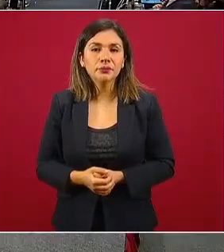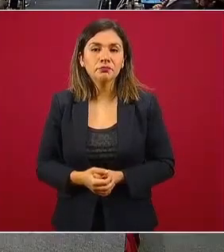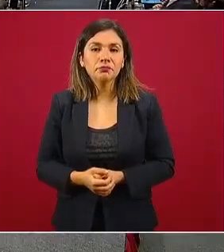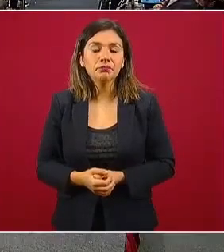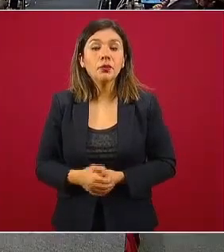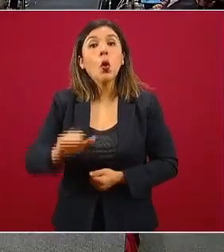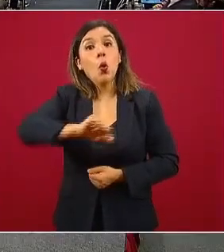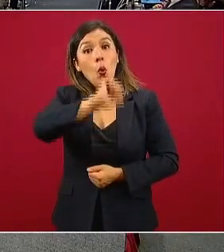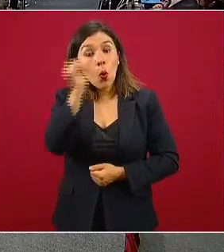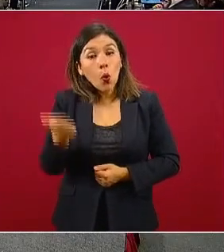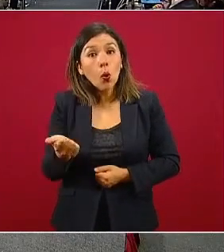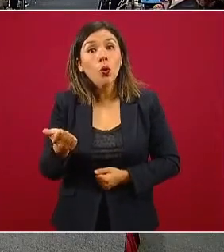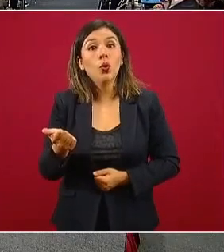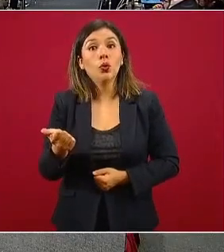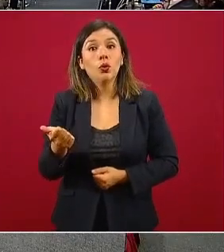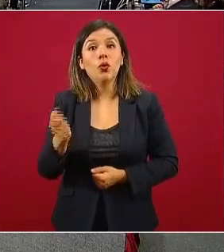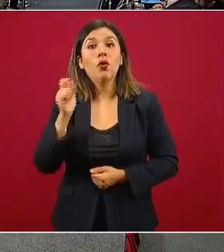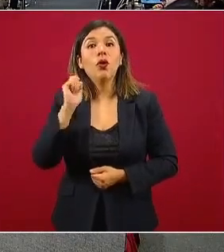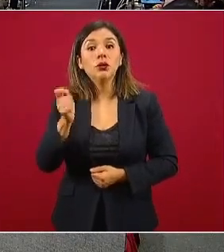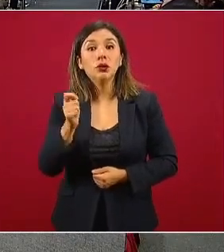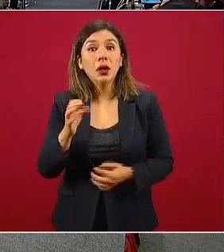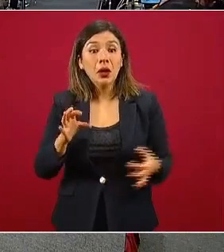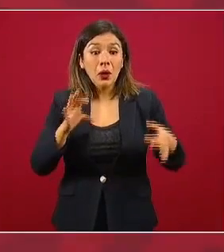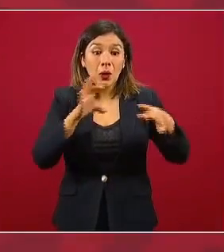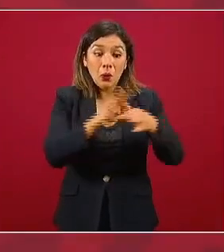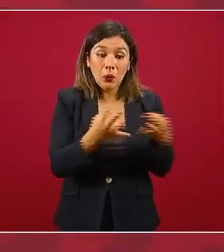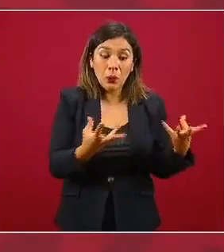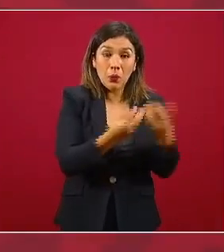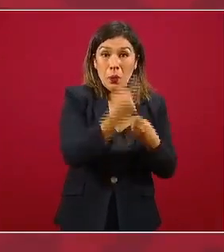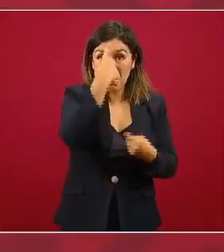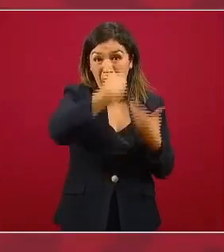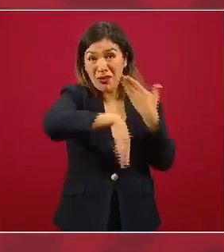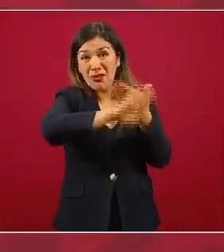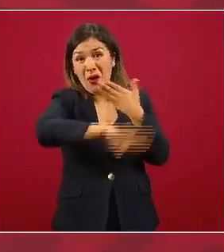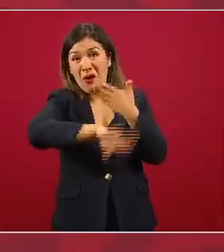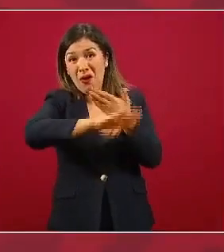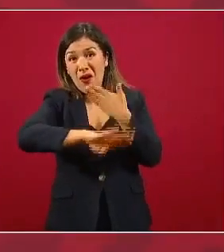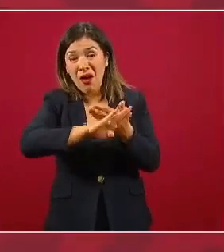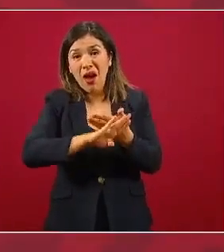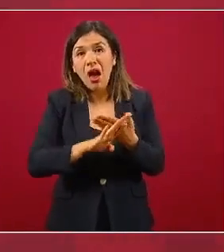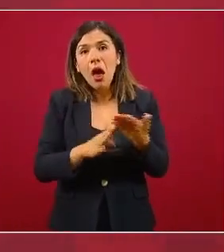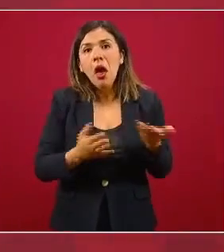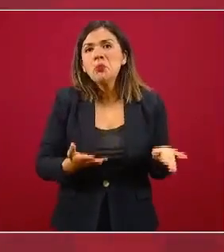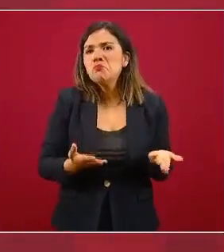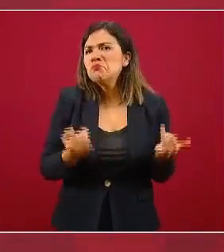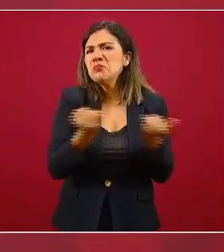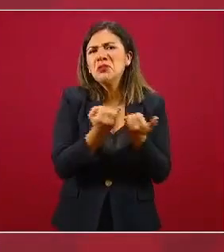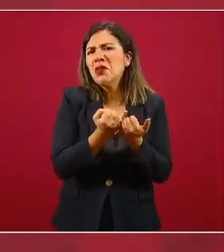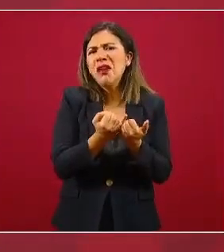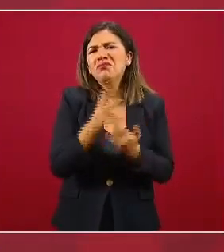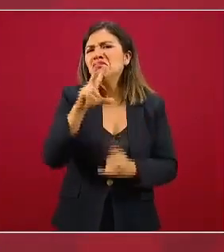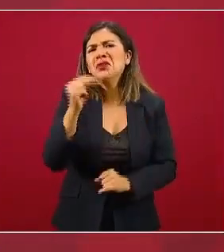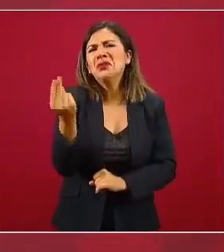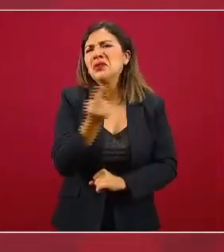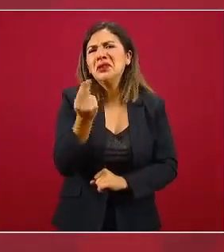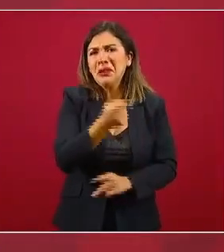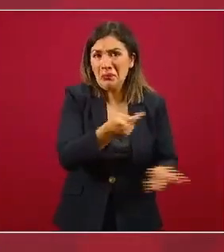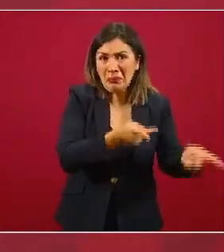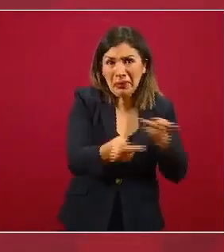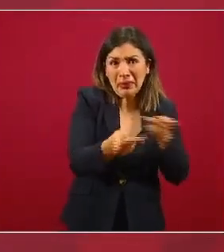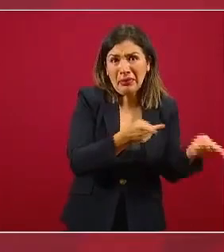Y lo otro, el unirse para atacarnos, pues también ya no hace falta tanto plan,